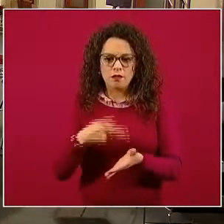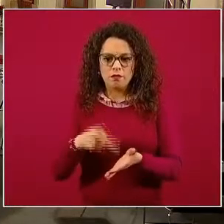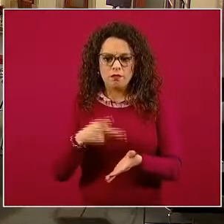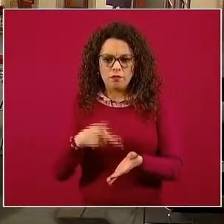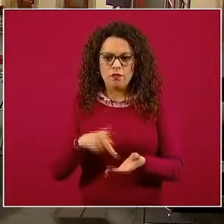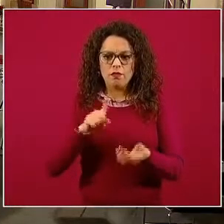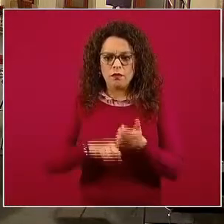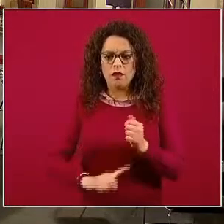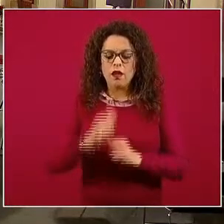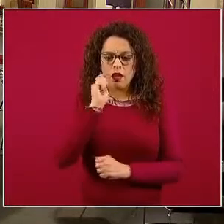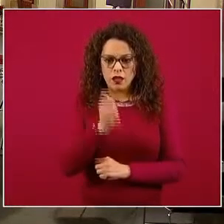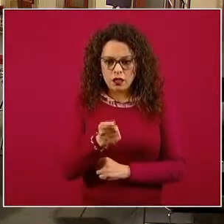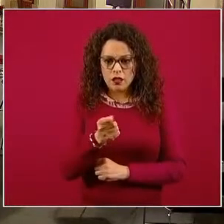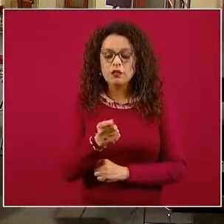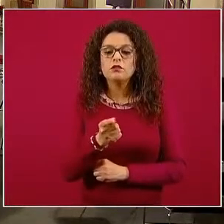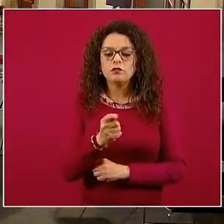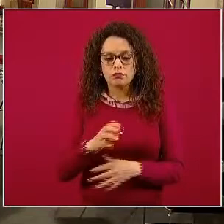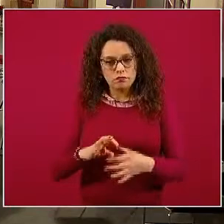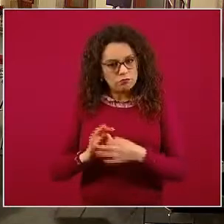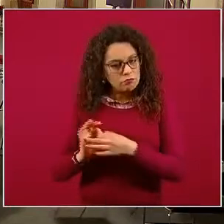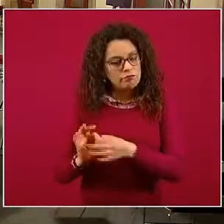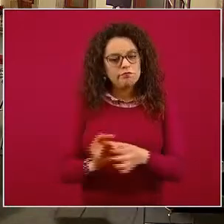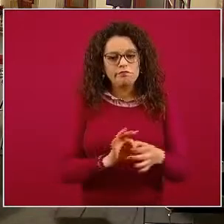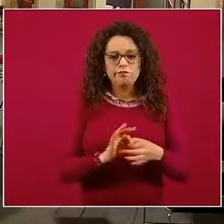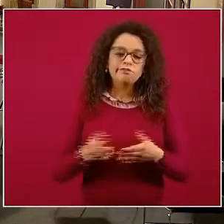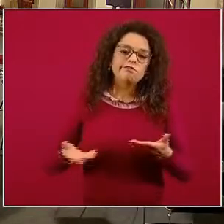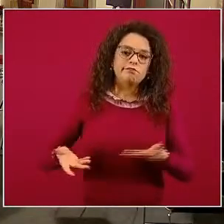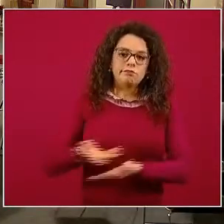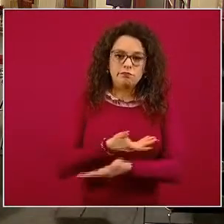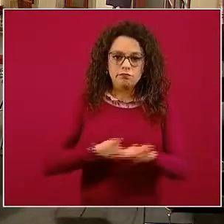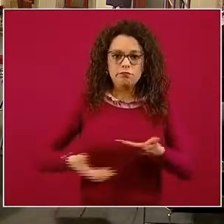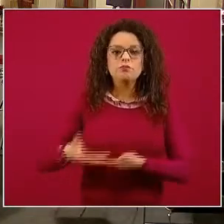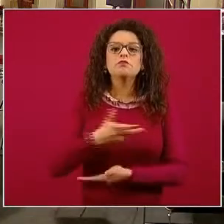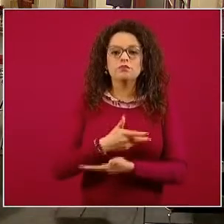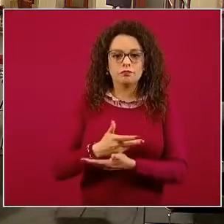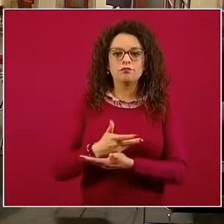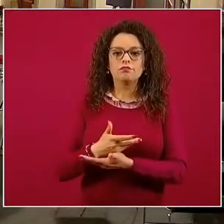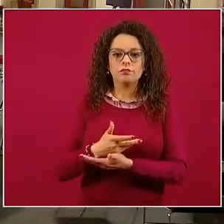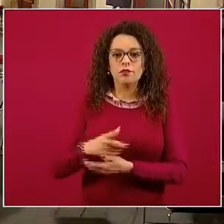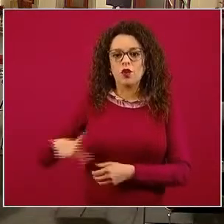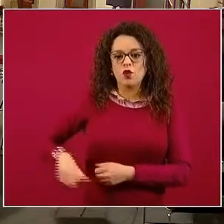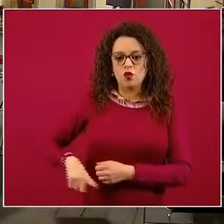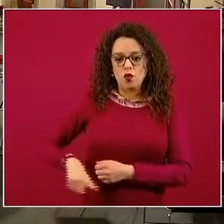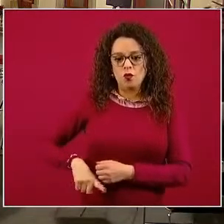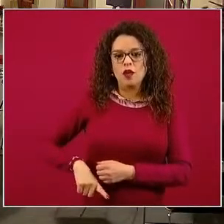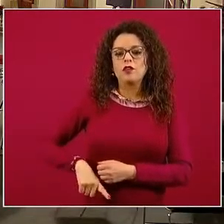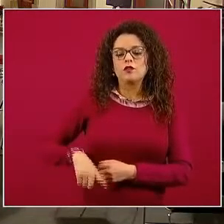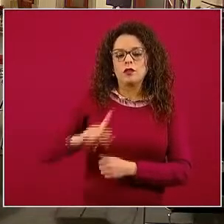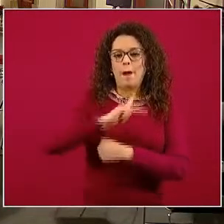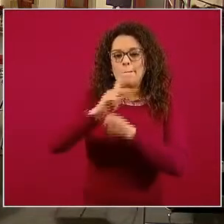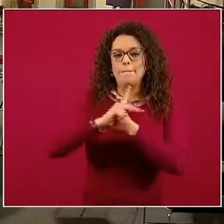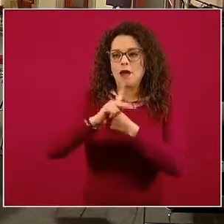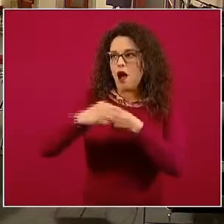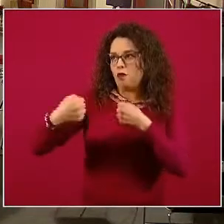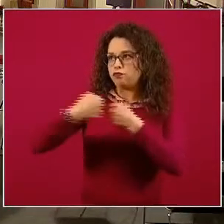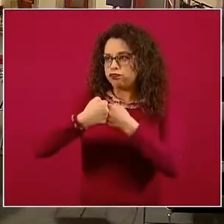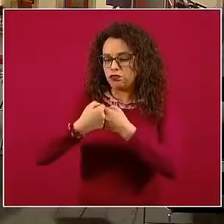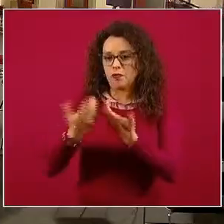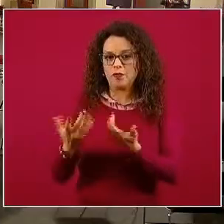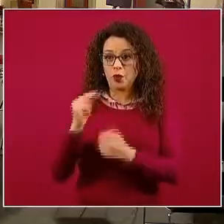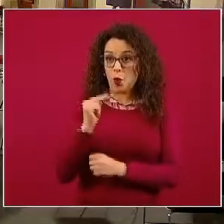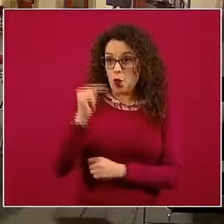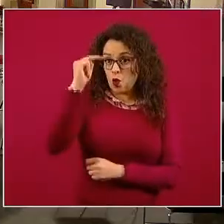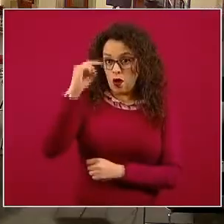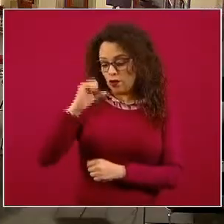de colaboración y de cooperación con los gobiernos vecinos o los gobiernos de los países vecinos, tanto en el sur como